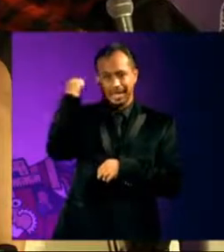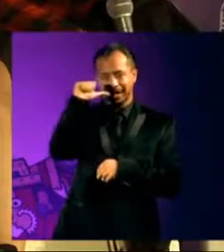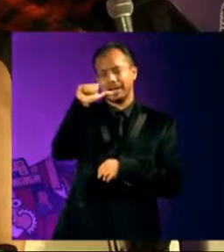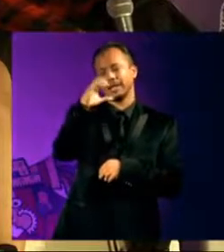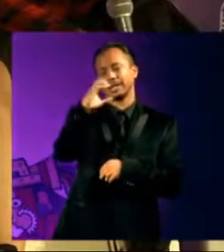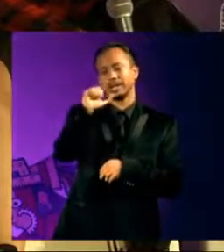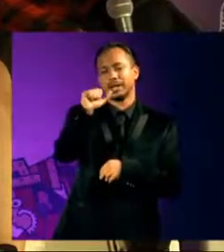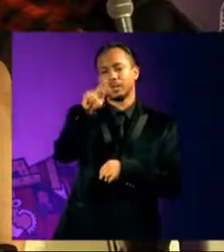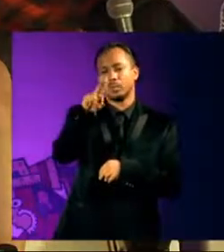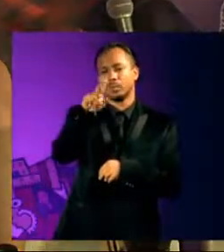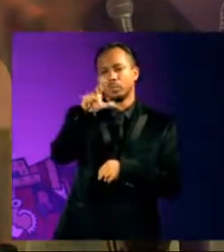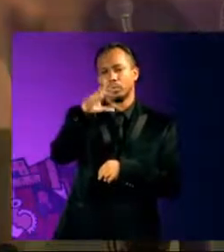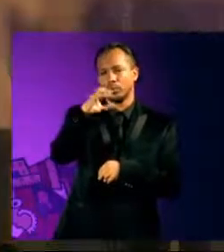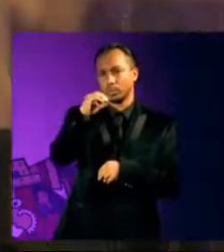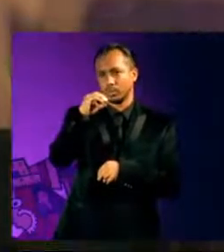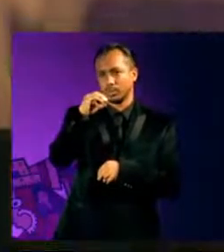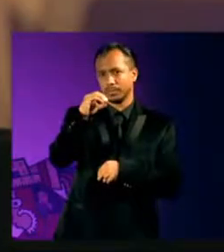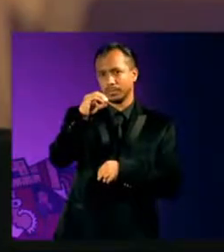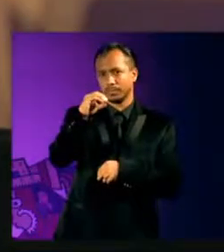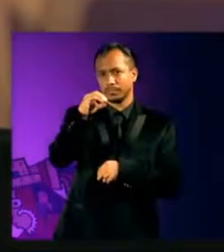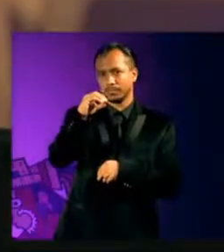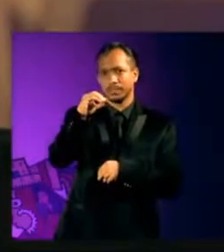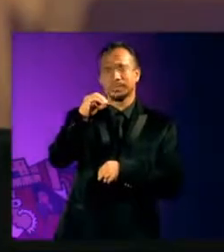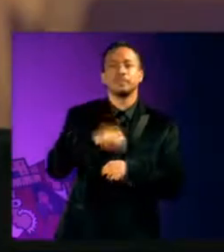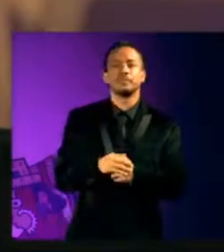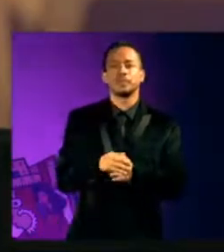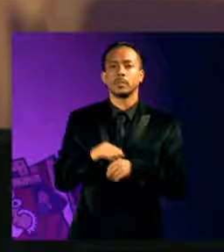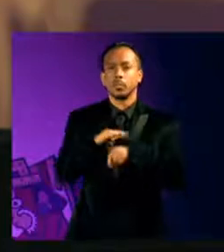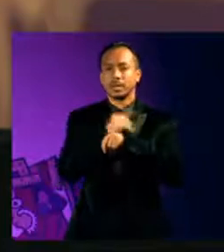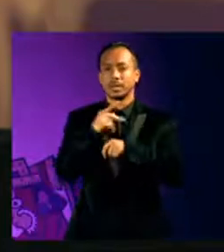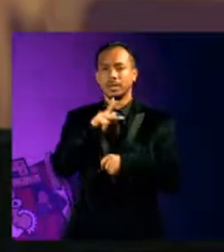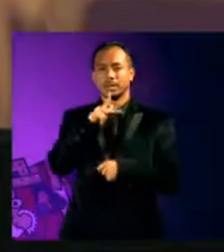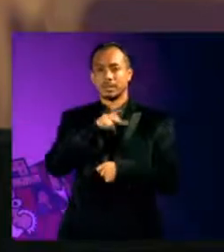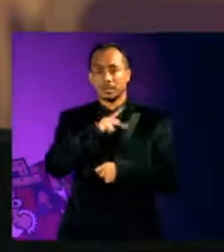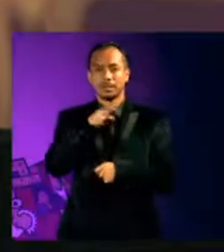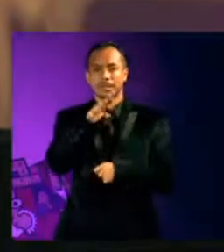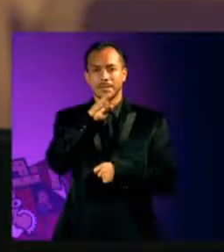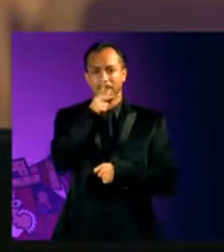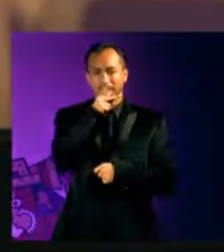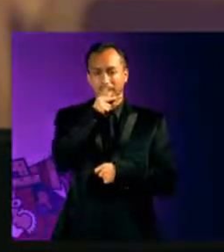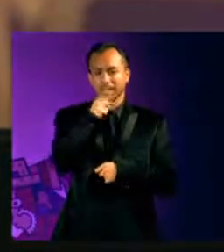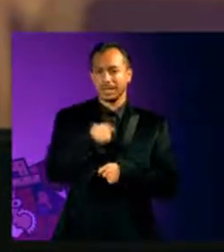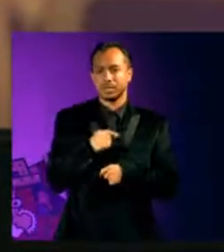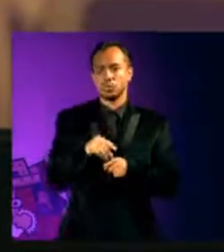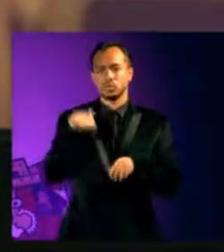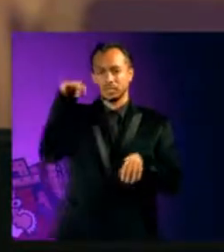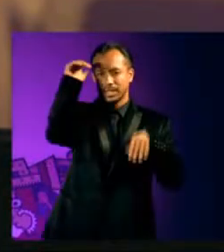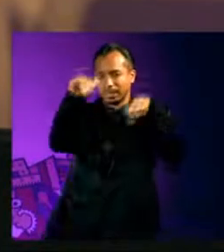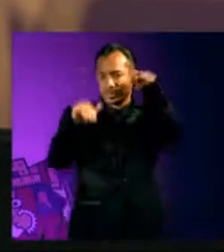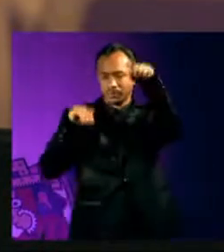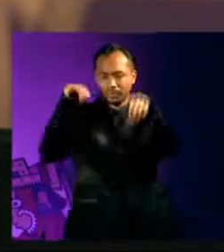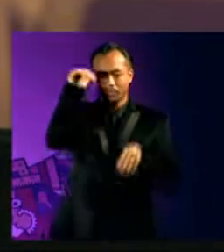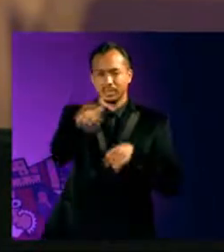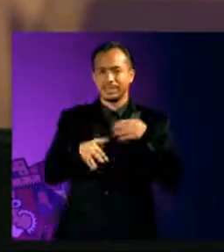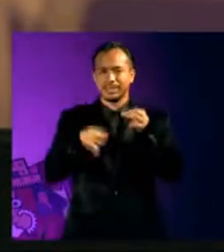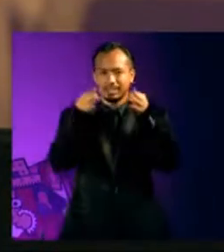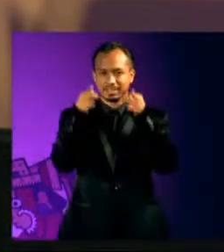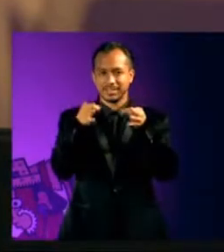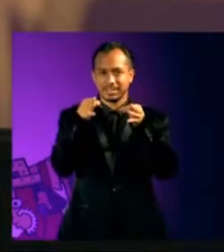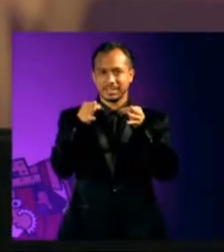de la imagen de que mi padre que había sido un buen nadador en su infancia en